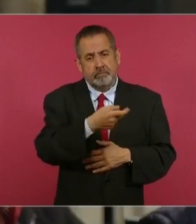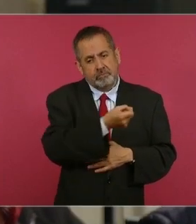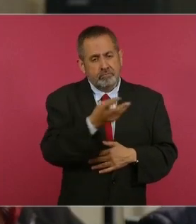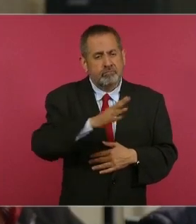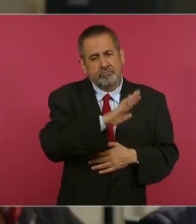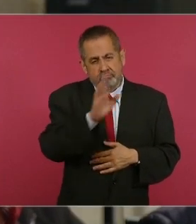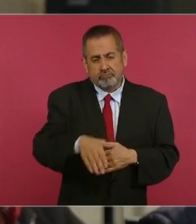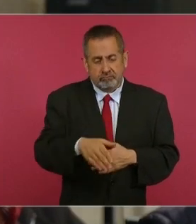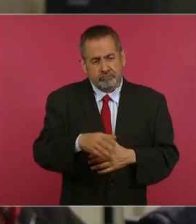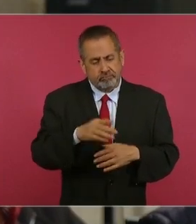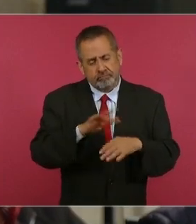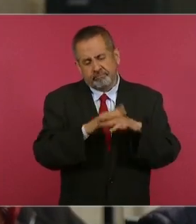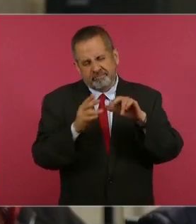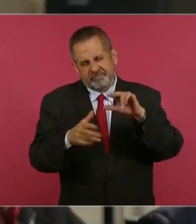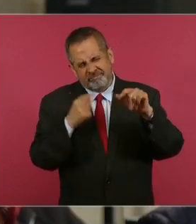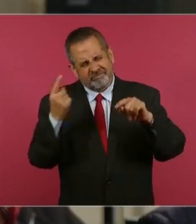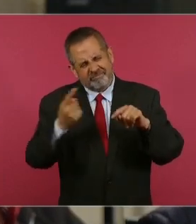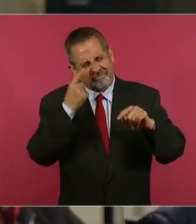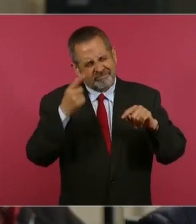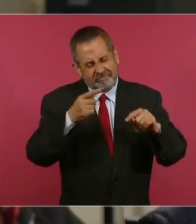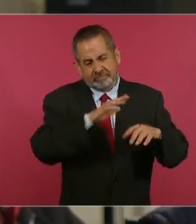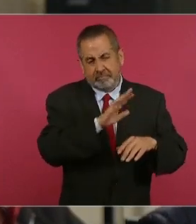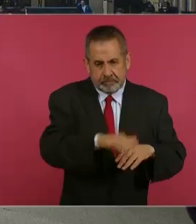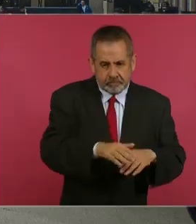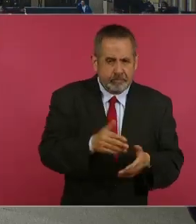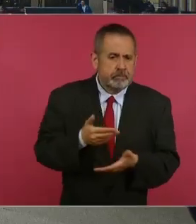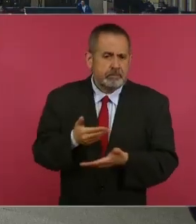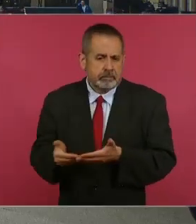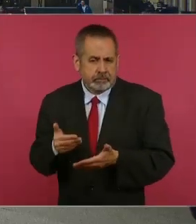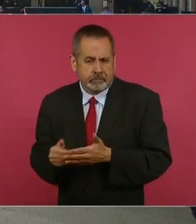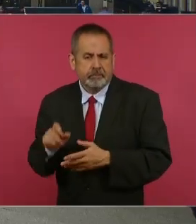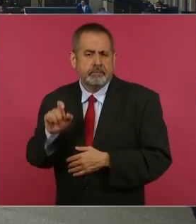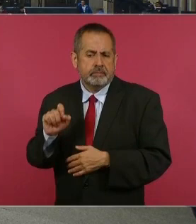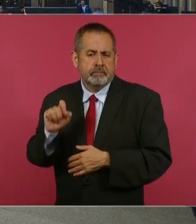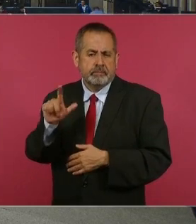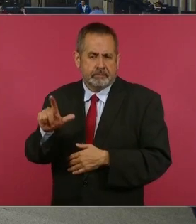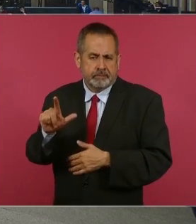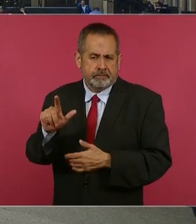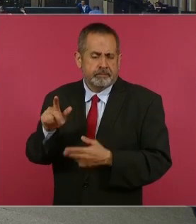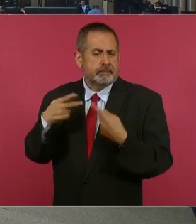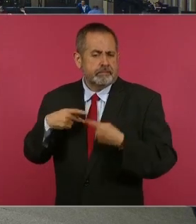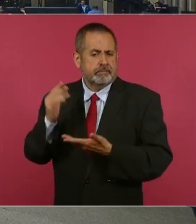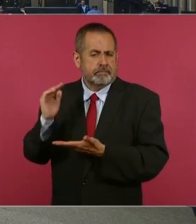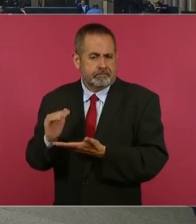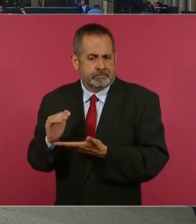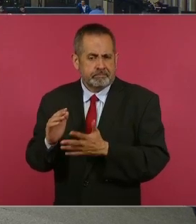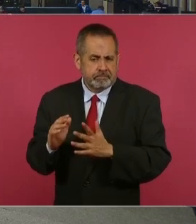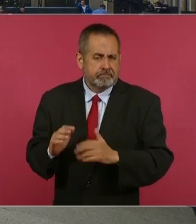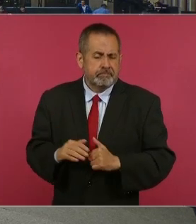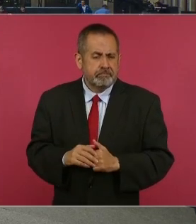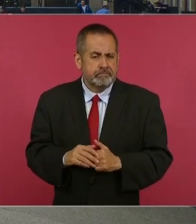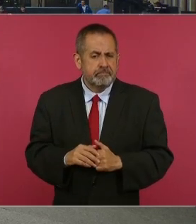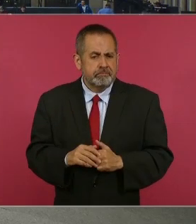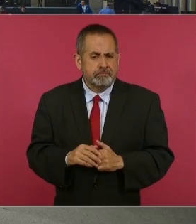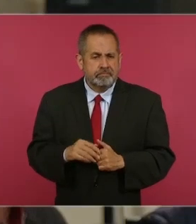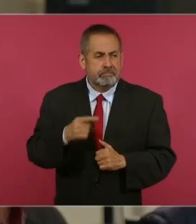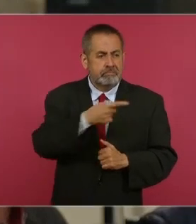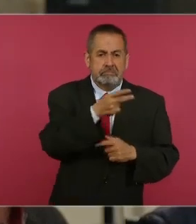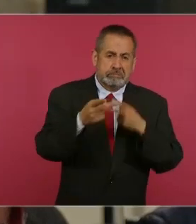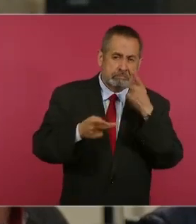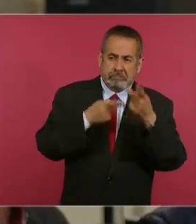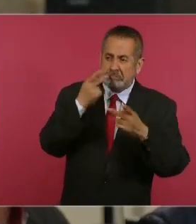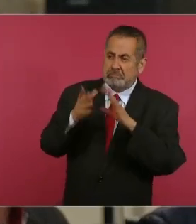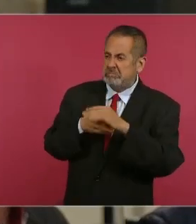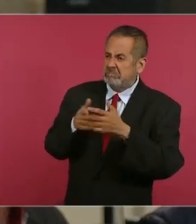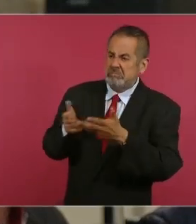vida de manera directa por Paulina. Ahora fueron 27 personas, además de esas críticas que se hicieron